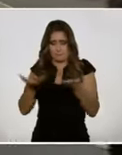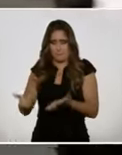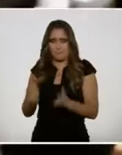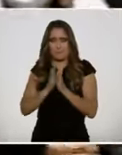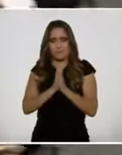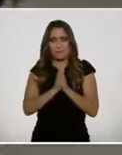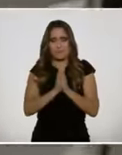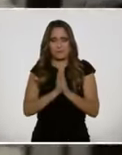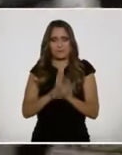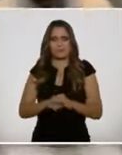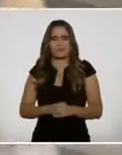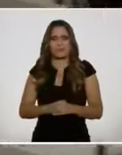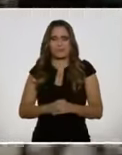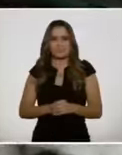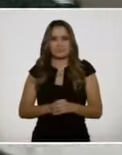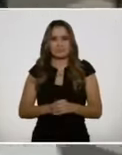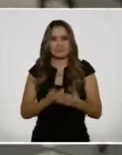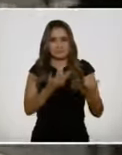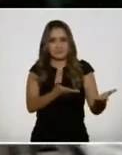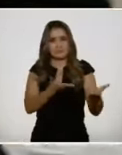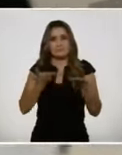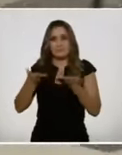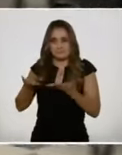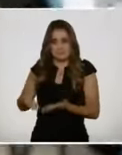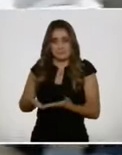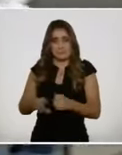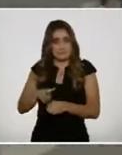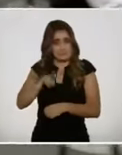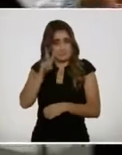Ven aquí con nosotros. Realmente